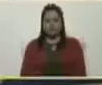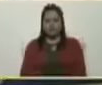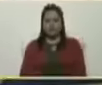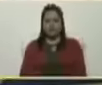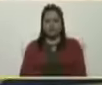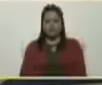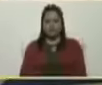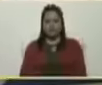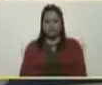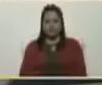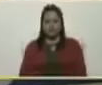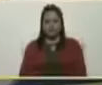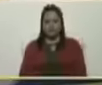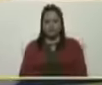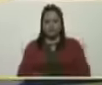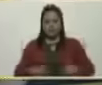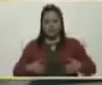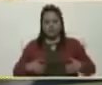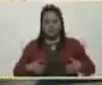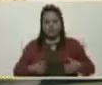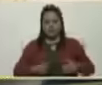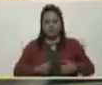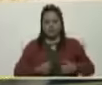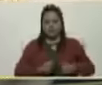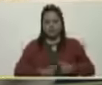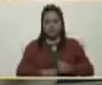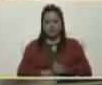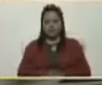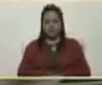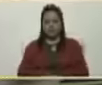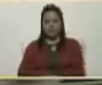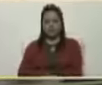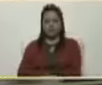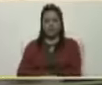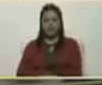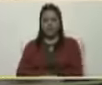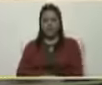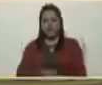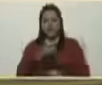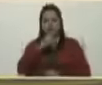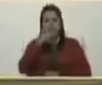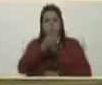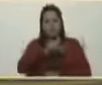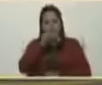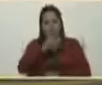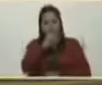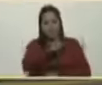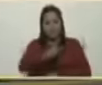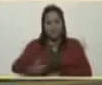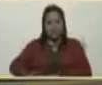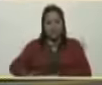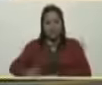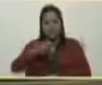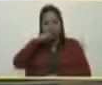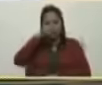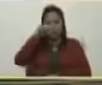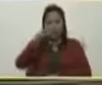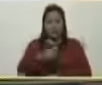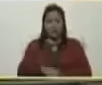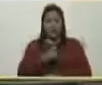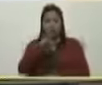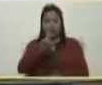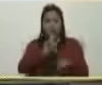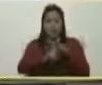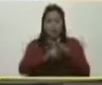Bueno, buenas tardes, presidente Nicolás Maduro, primera dama Cilia Flores, presidente de la